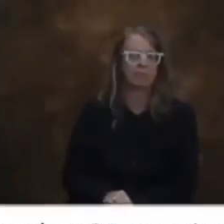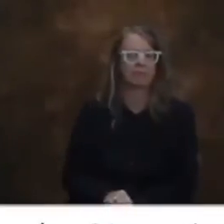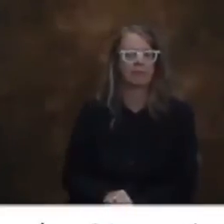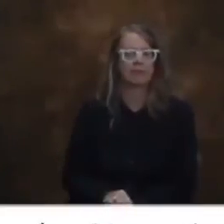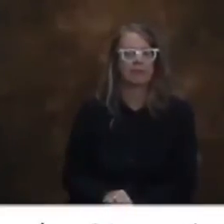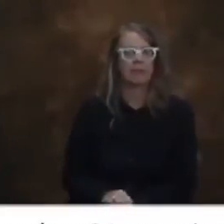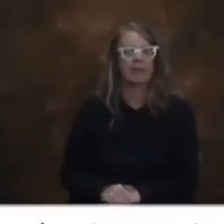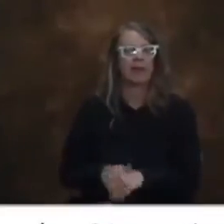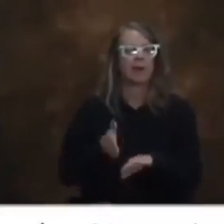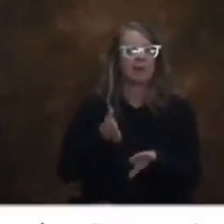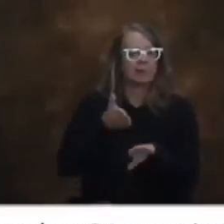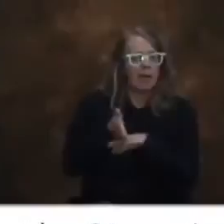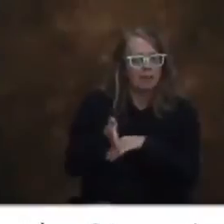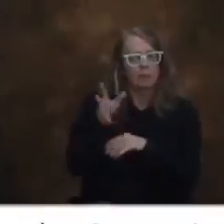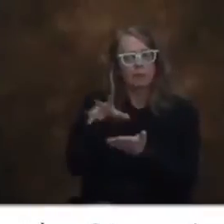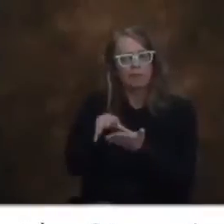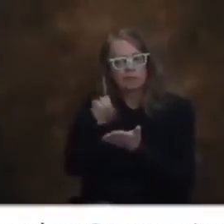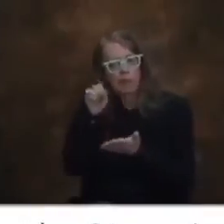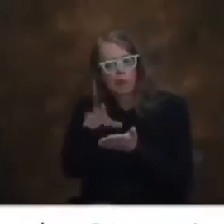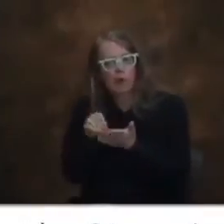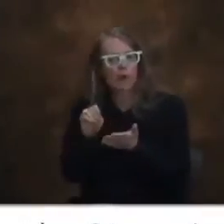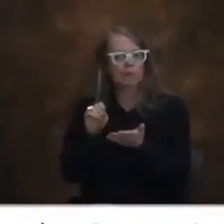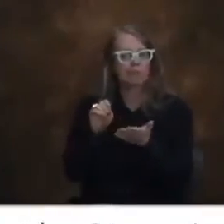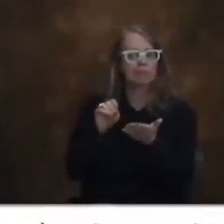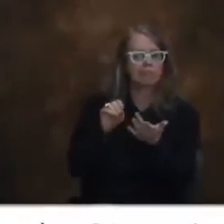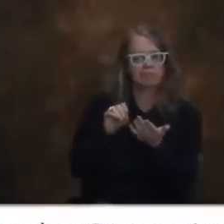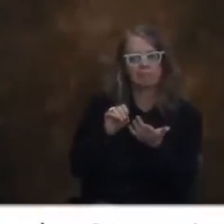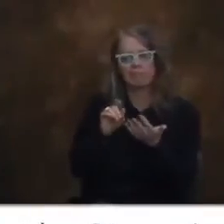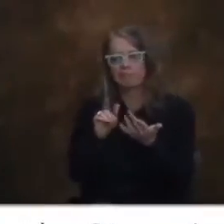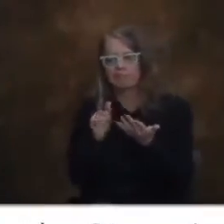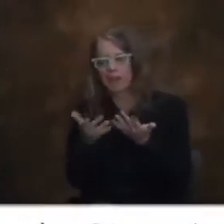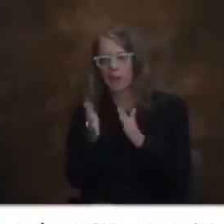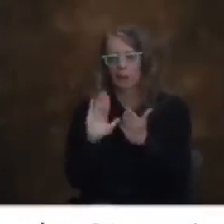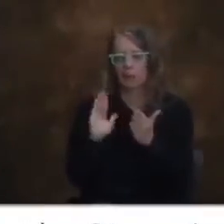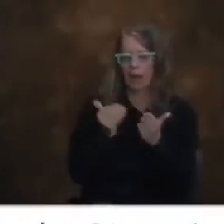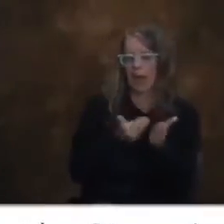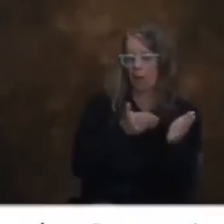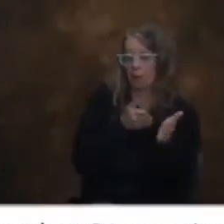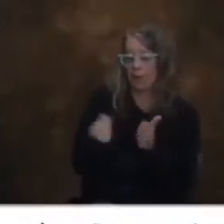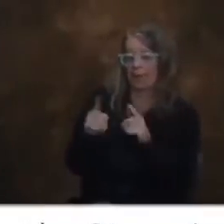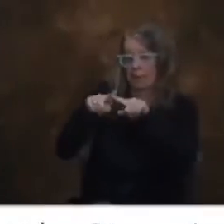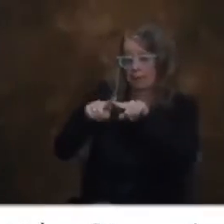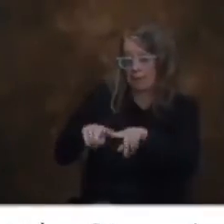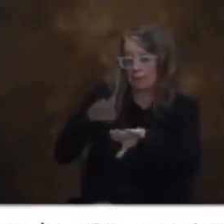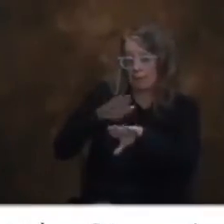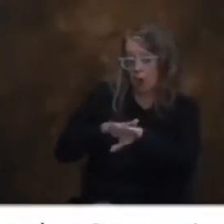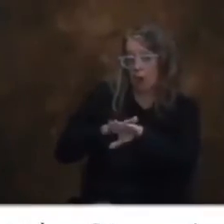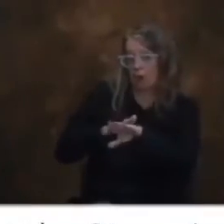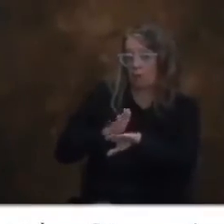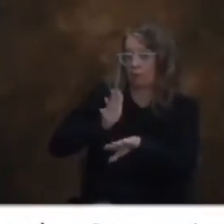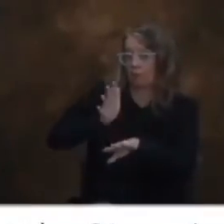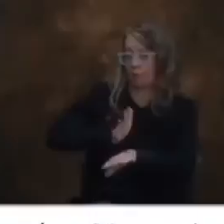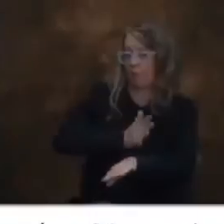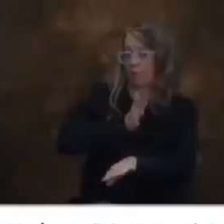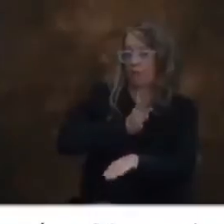más detalles por venir ya que los matices dependen de gran medida del anuncio oficial y los criterios de elegibilidad